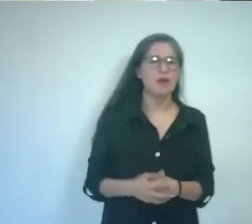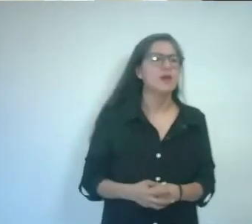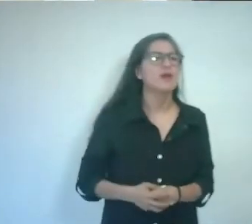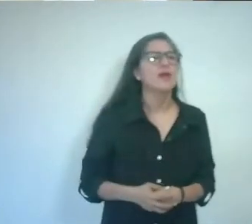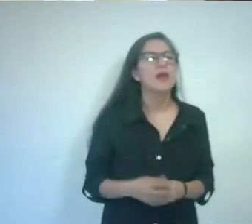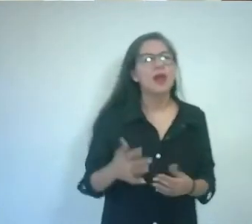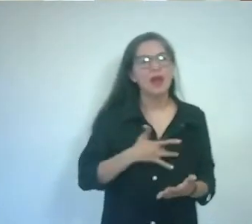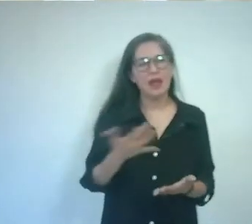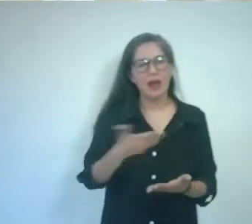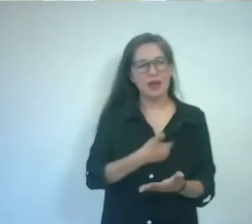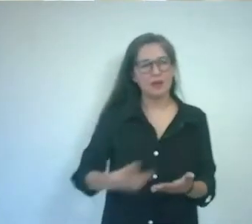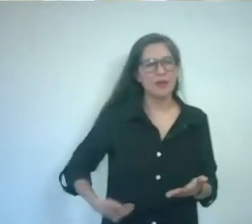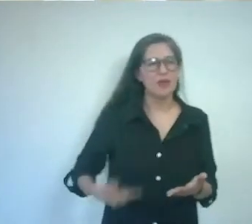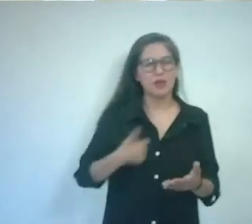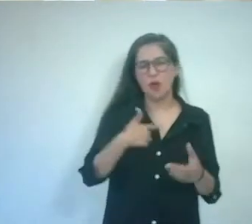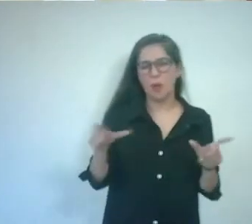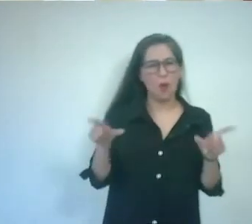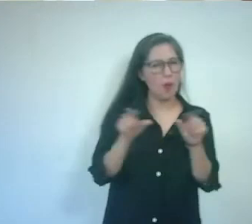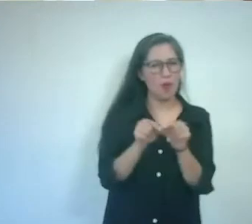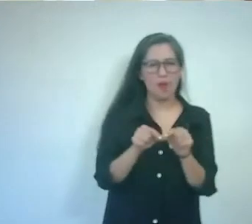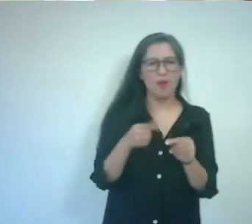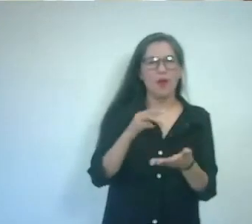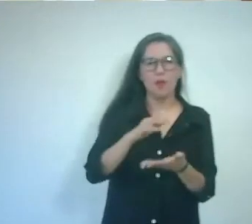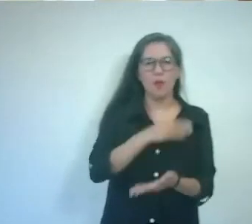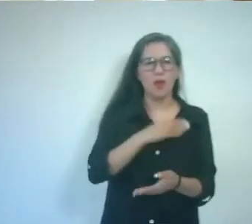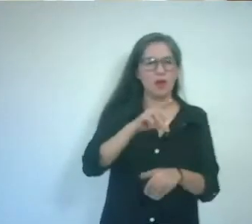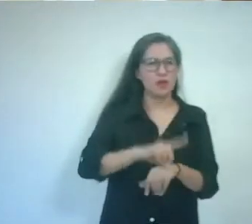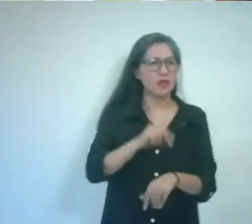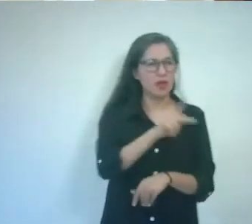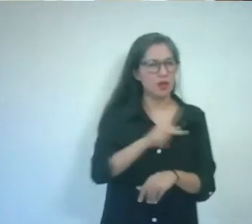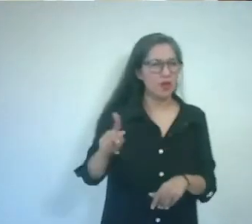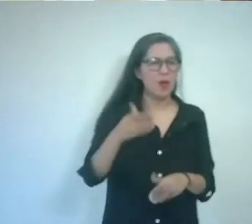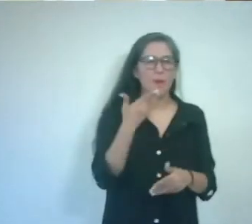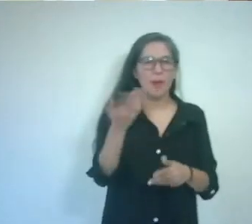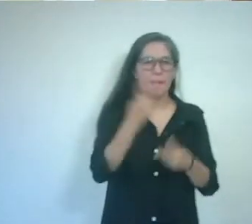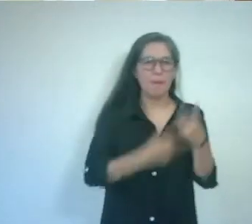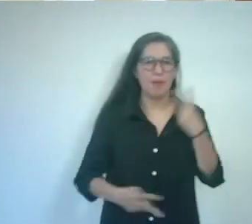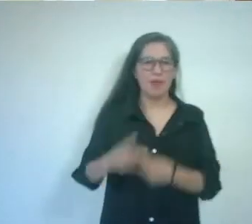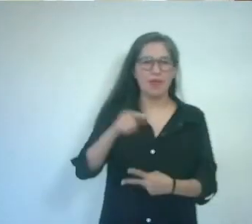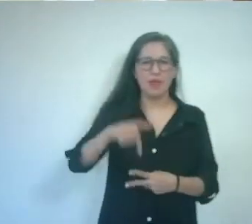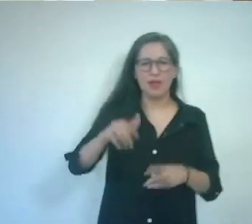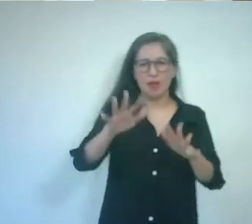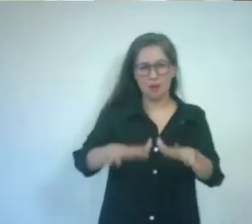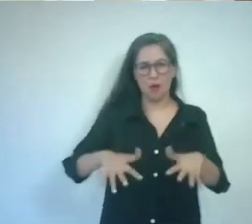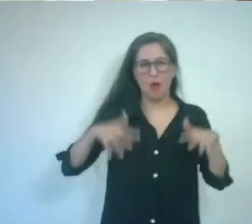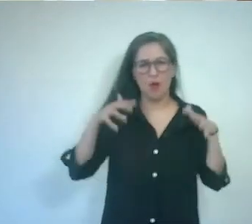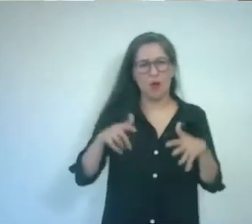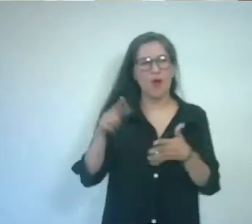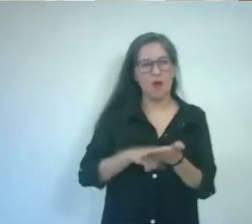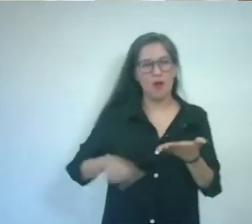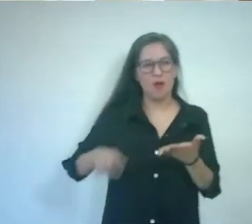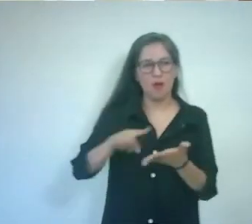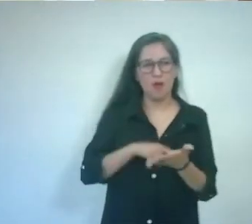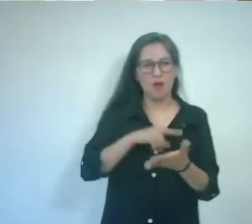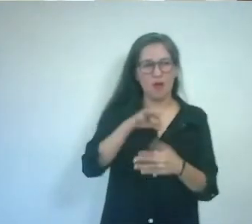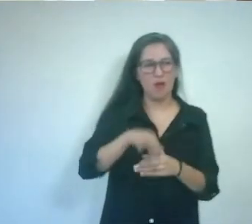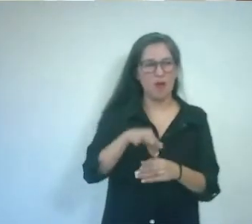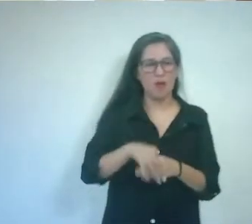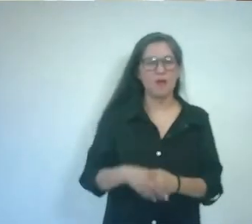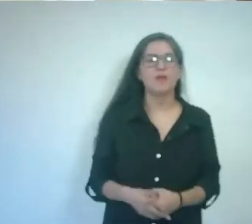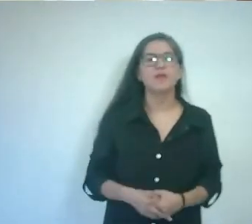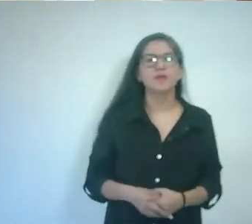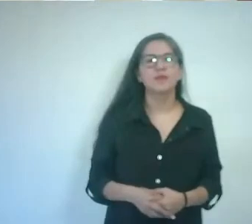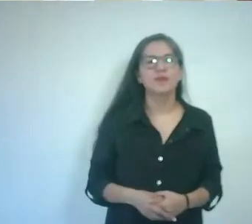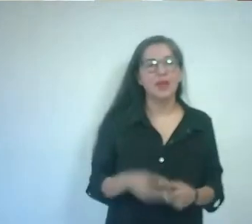breve. Buenos días a todas y todos. Bienvenidas, bienvenidos a esta jornada electoral que pues está